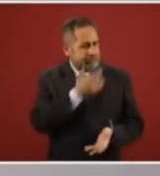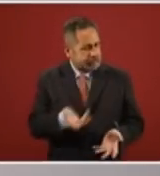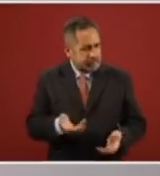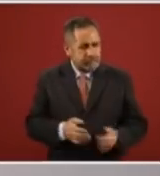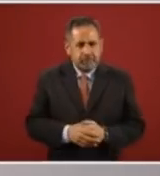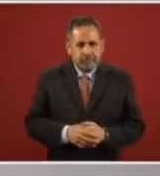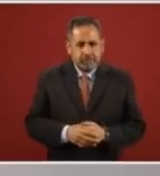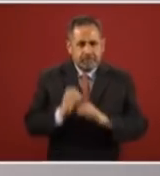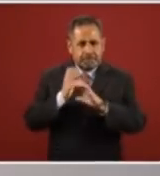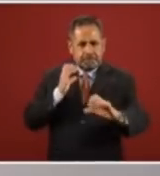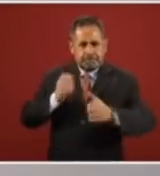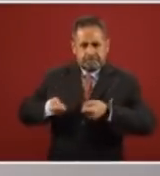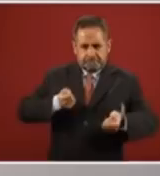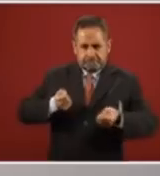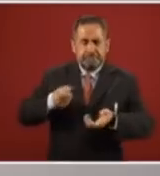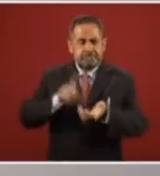Las pipas.